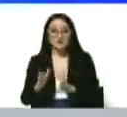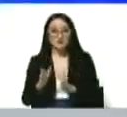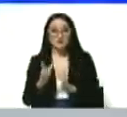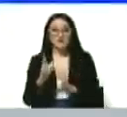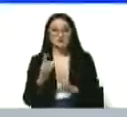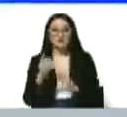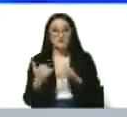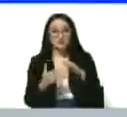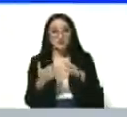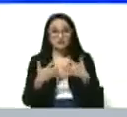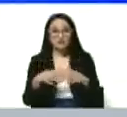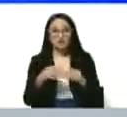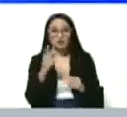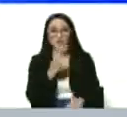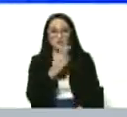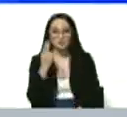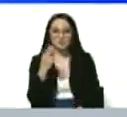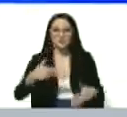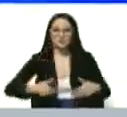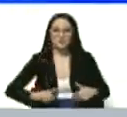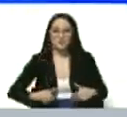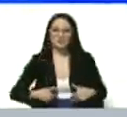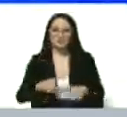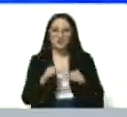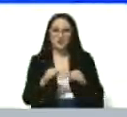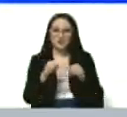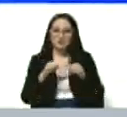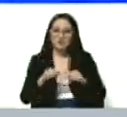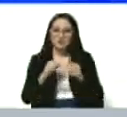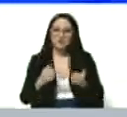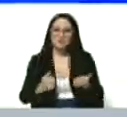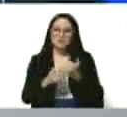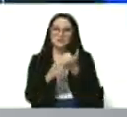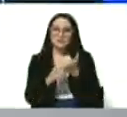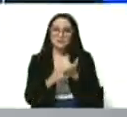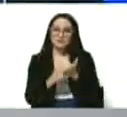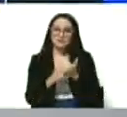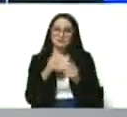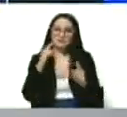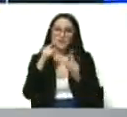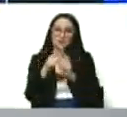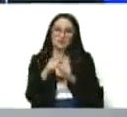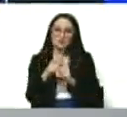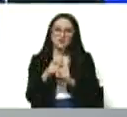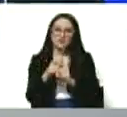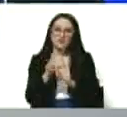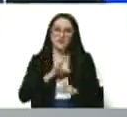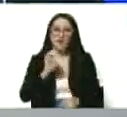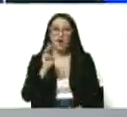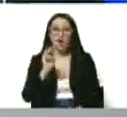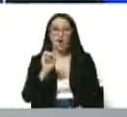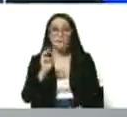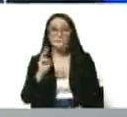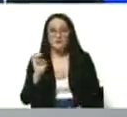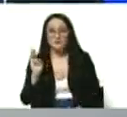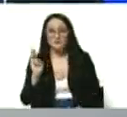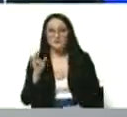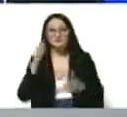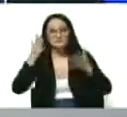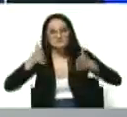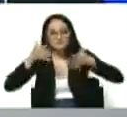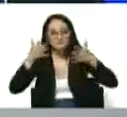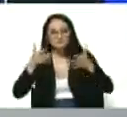el compromiso y el esfuerzo necesario para continuar apoyando los objetivos estratégicos de la OPEP, orientados